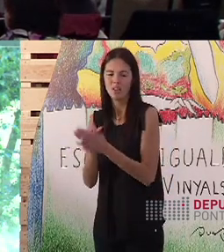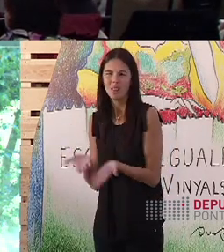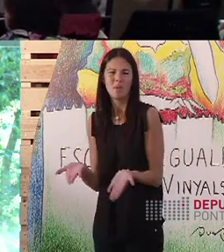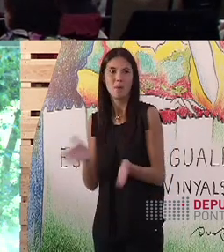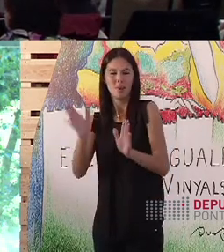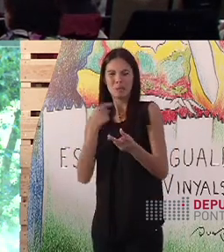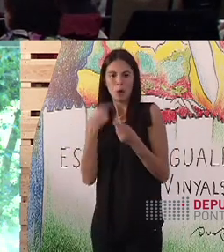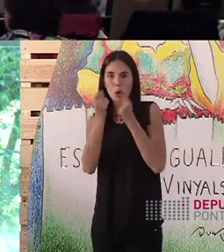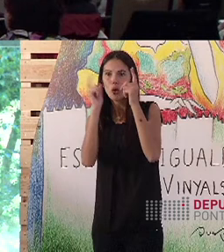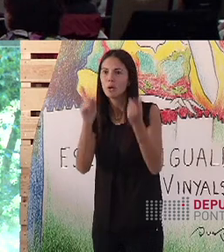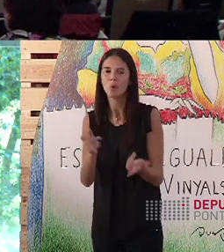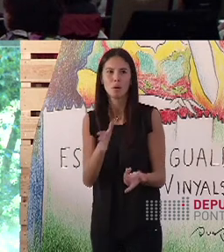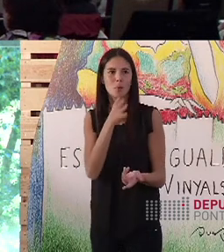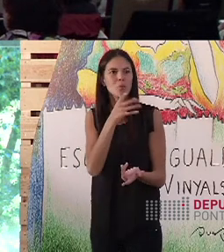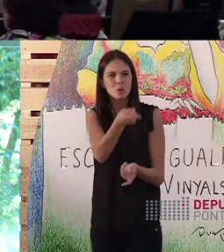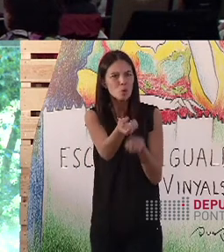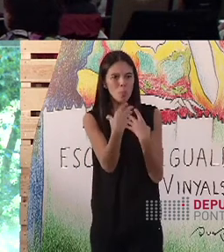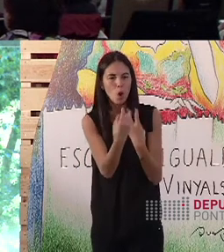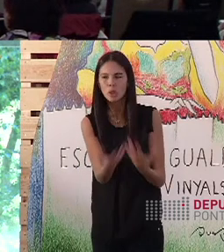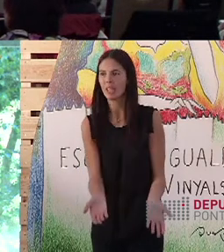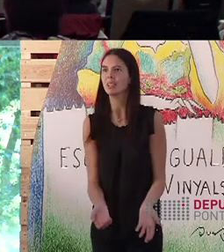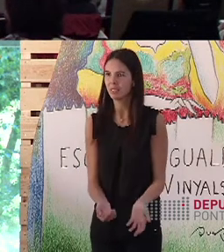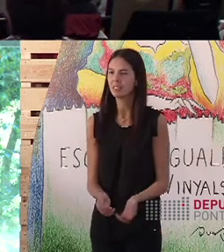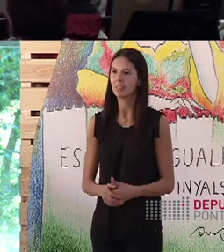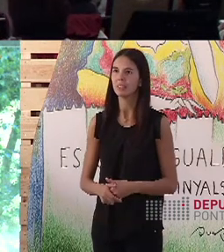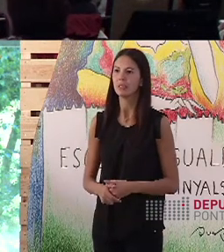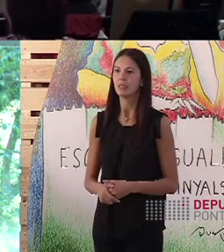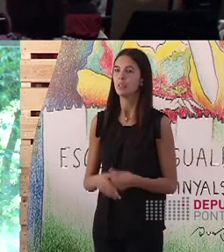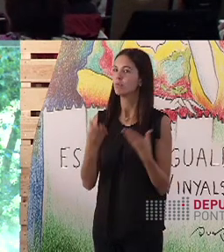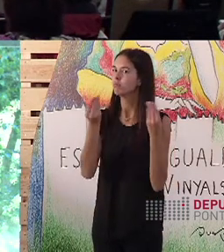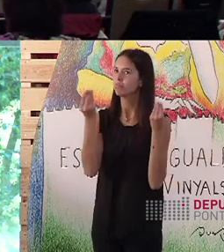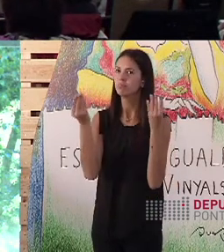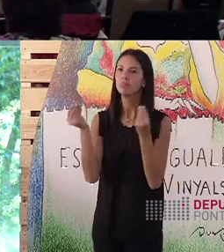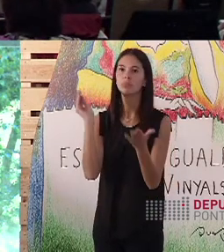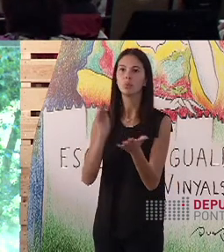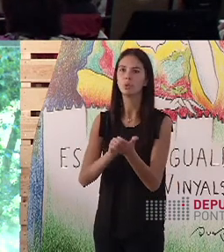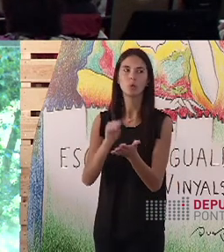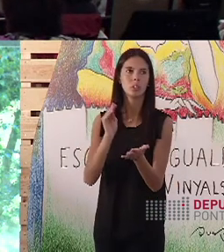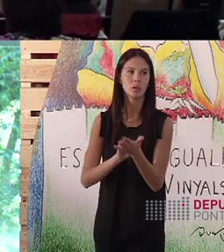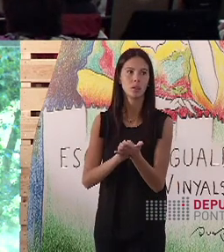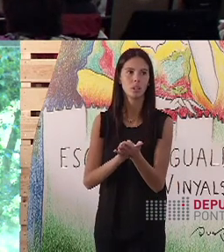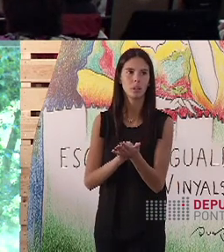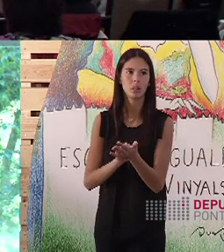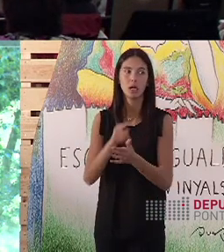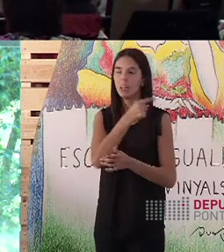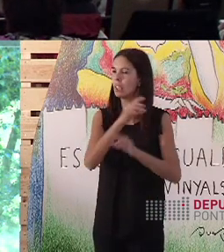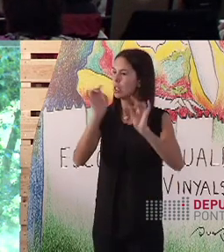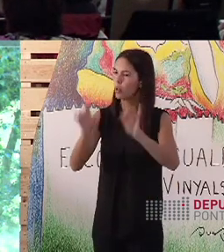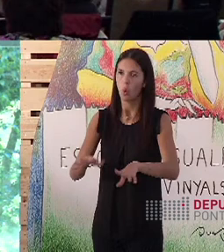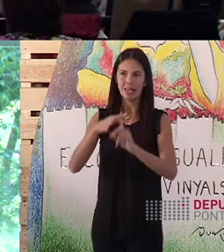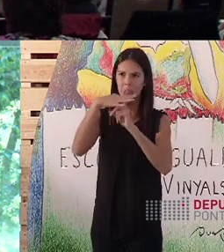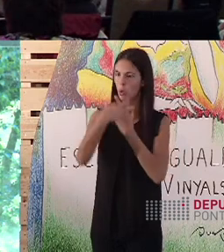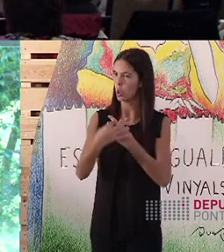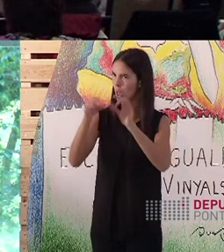posible, como non mo contaches, ou como non, no? Cantas veces temos que, nisto pasa exactamente o